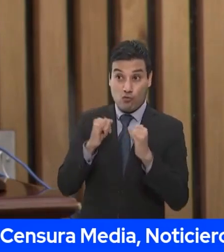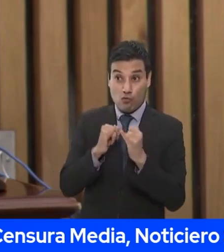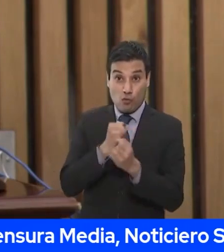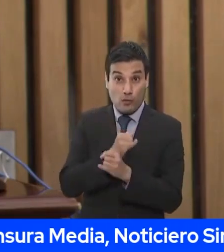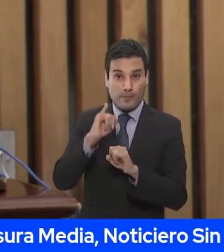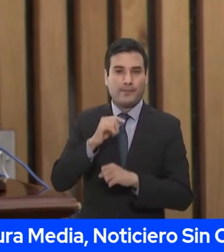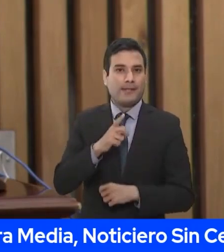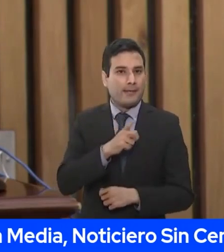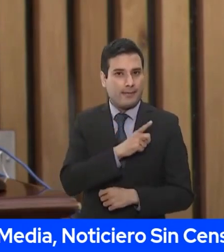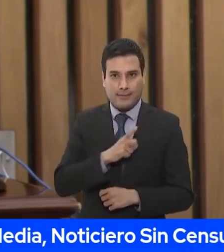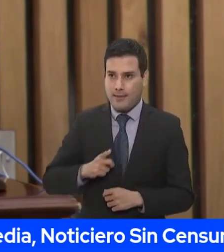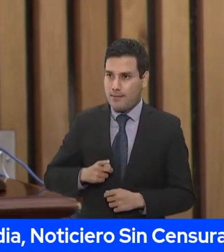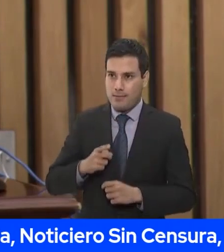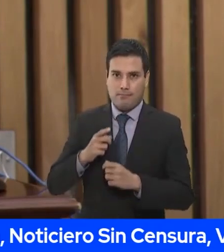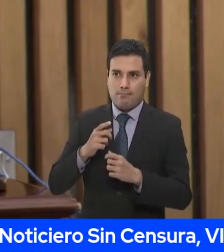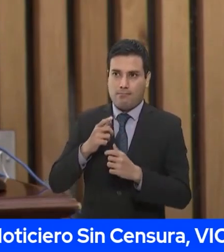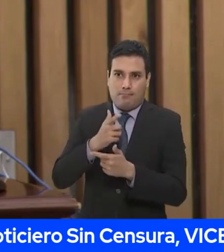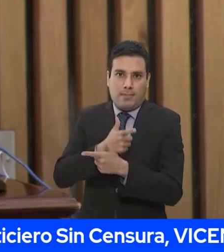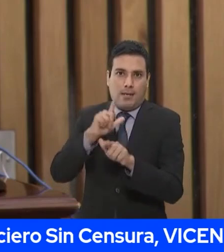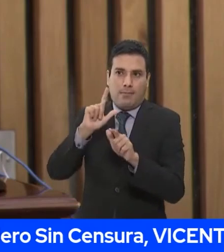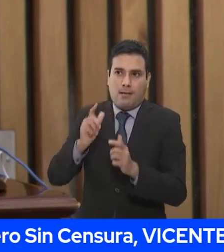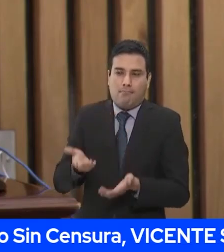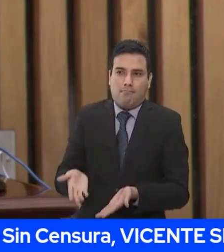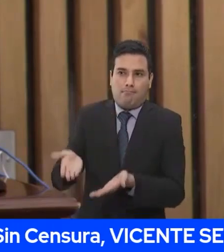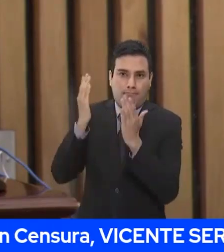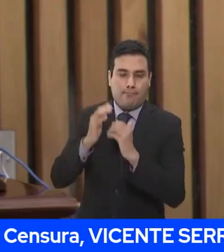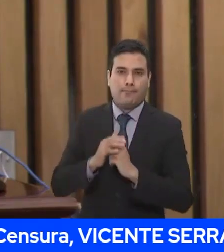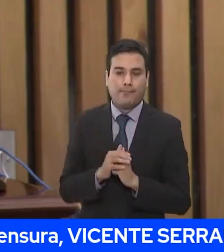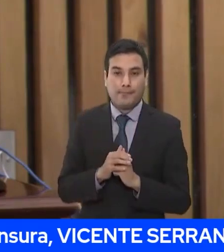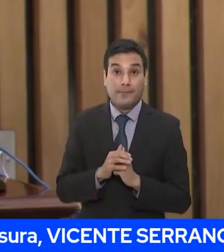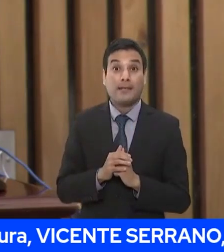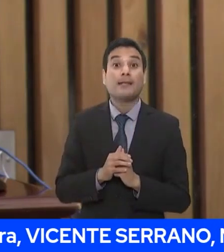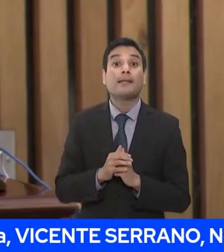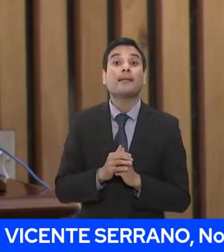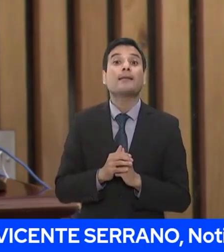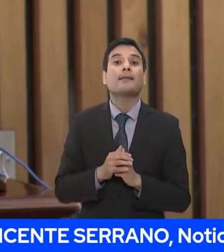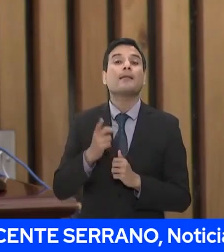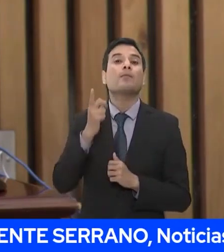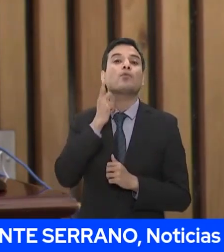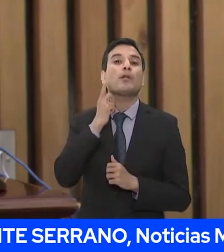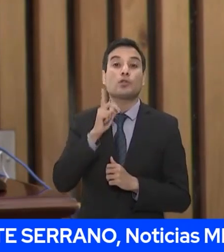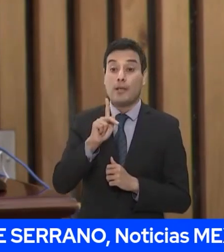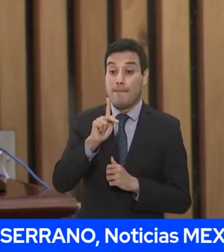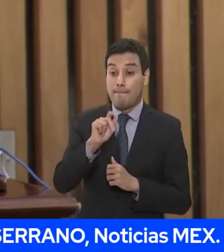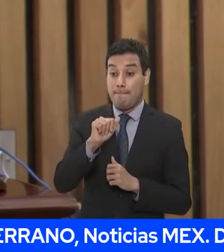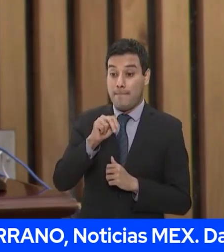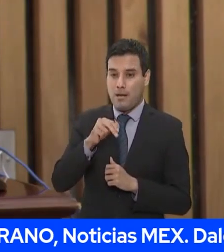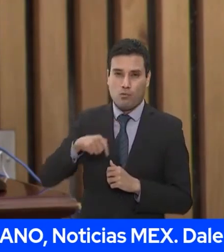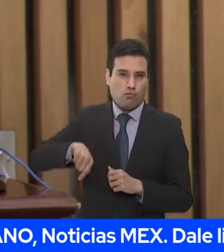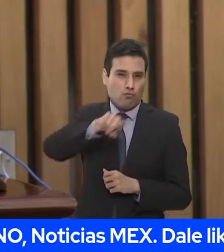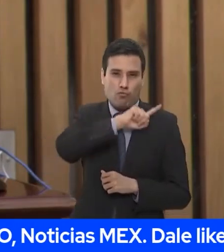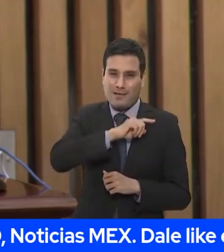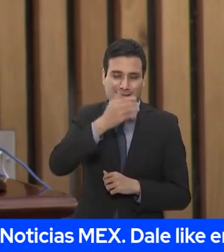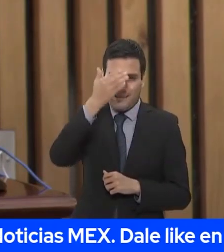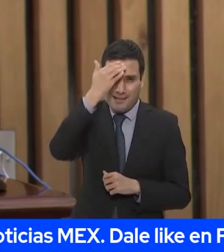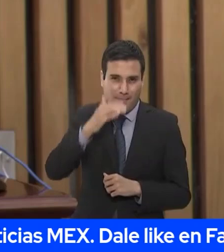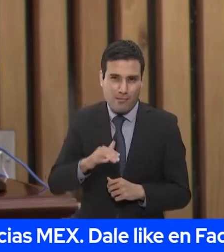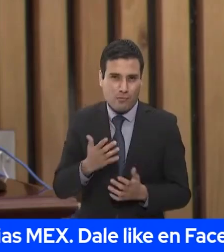sobre el ejercicio del poder público, los grupos parlamentarios de Acción Nacional no tenemos duda de qué